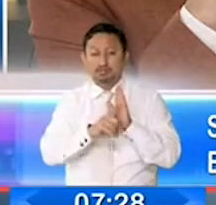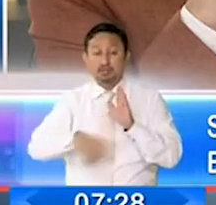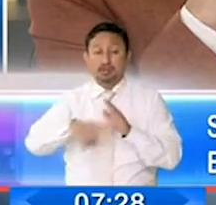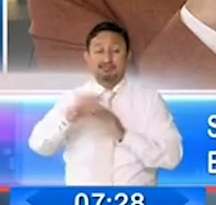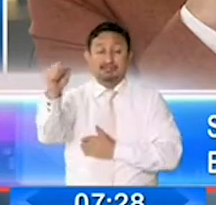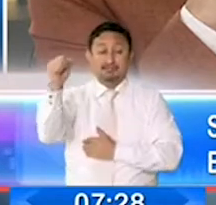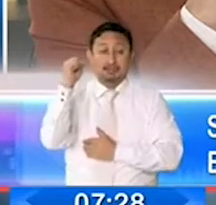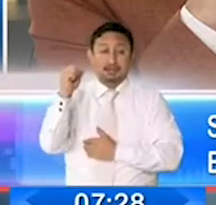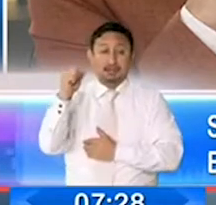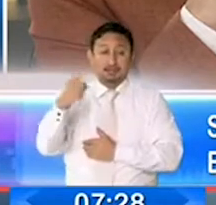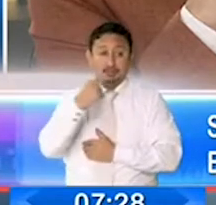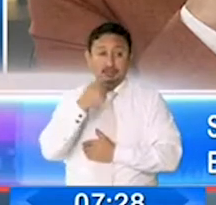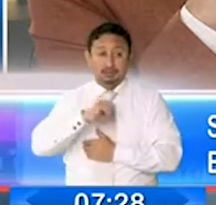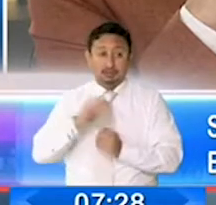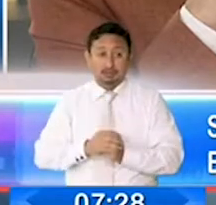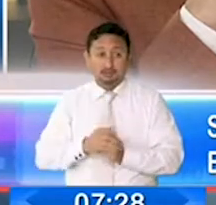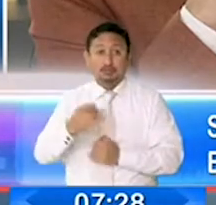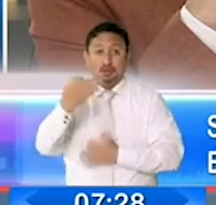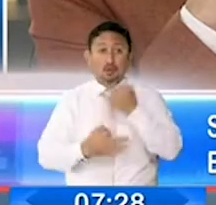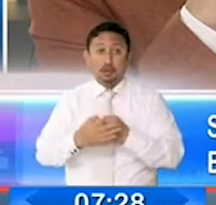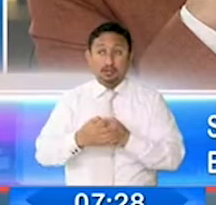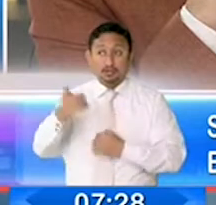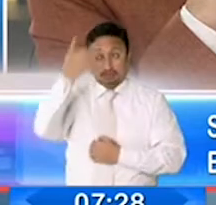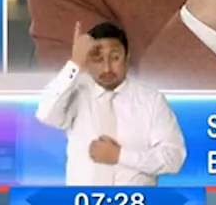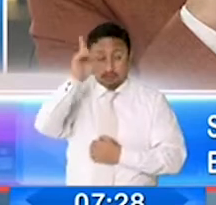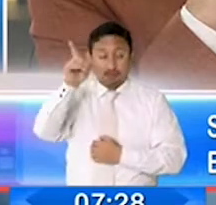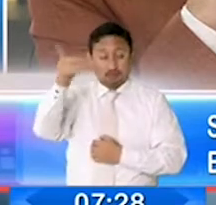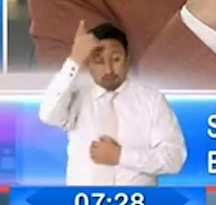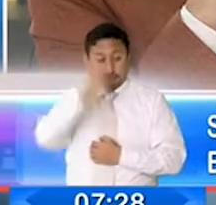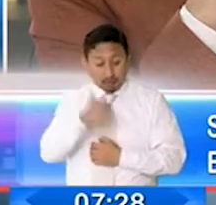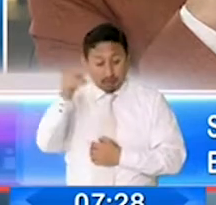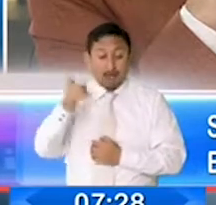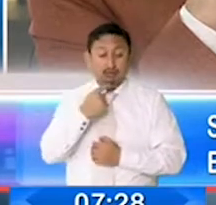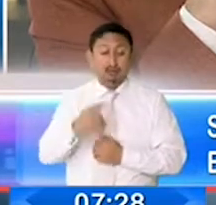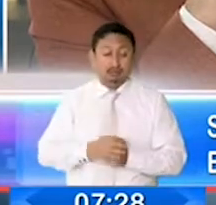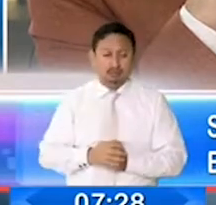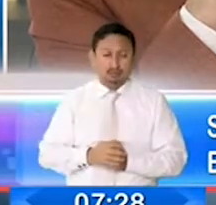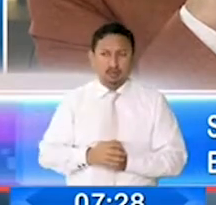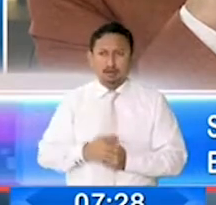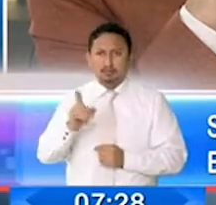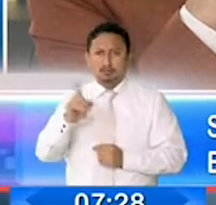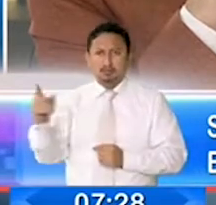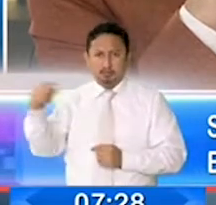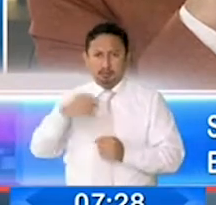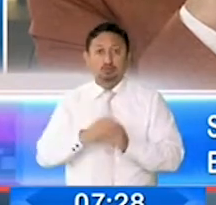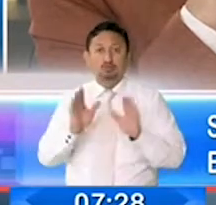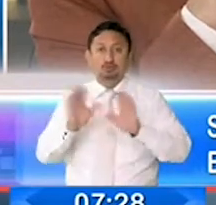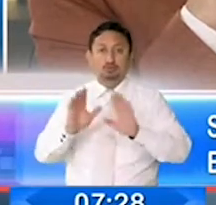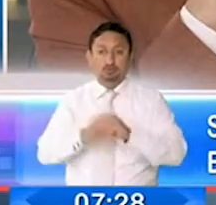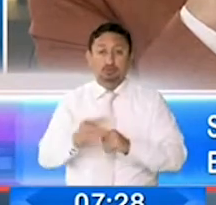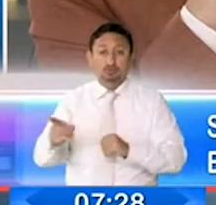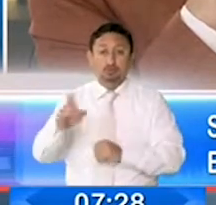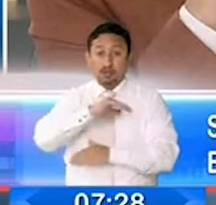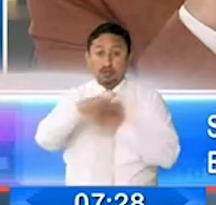derecho, se suele decir, es lo que dicen los jueces, en sus fallos, en sus resoluciones. Y entonces la jurisprudencia da luces a todos